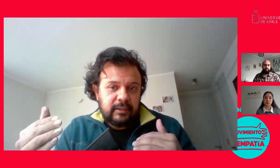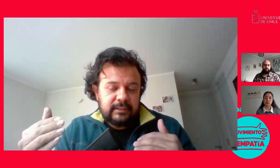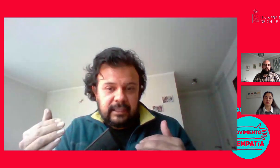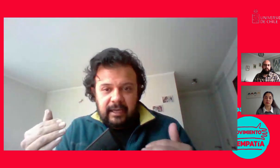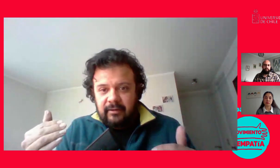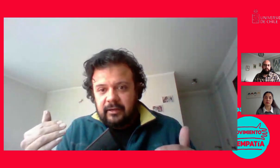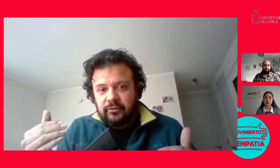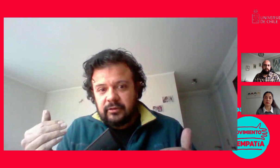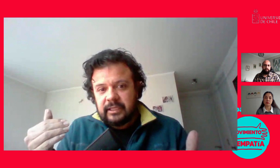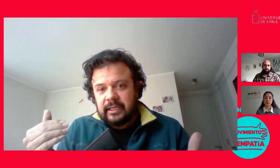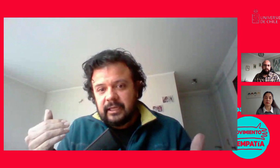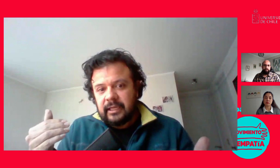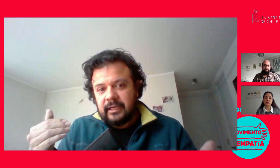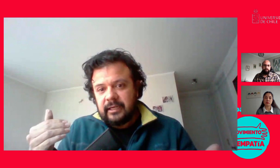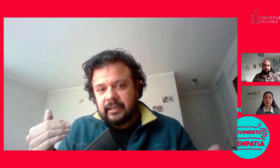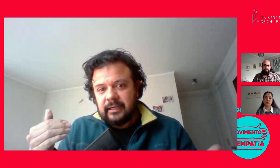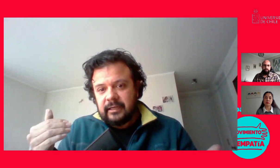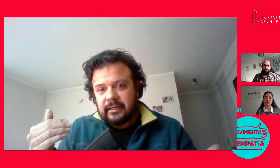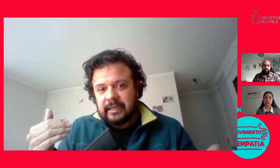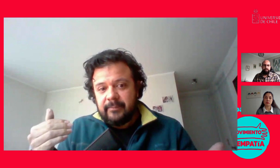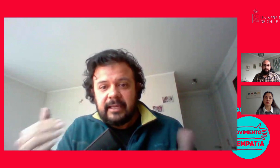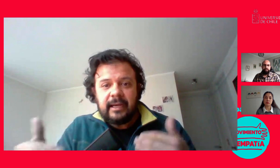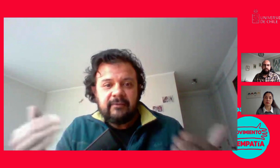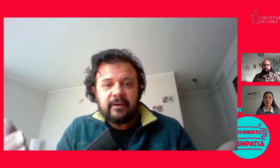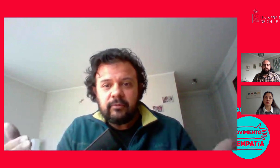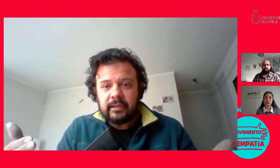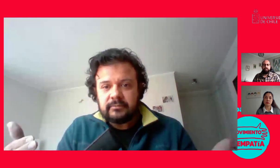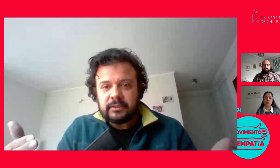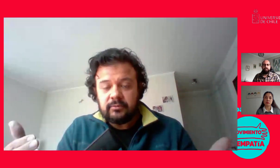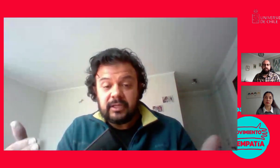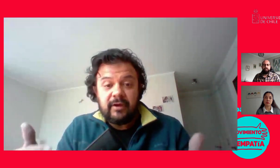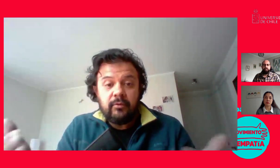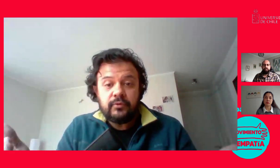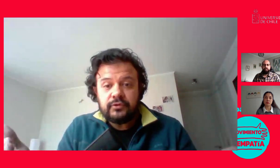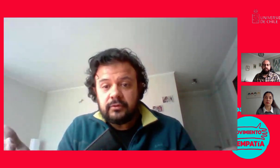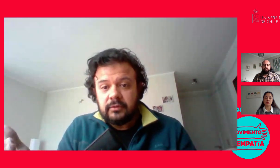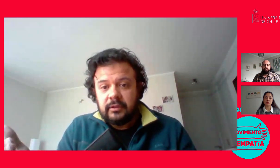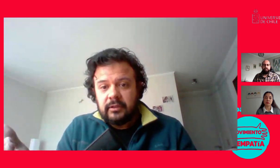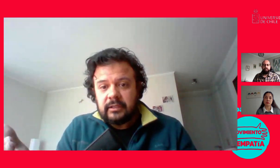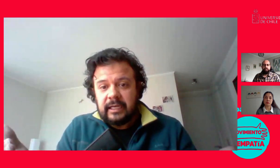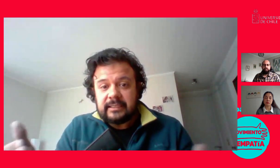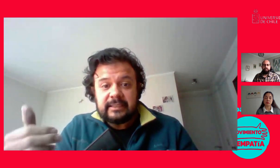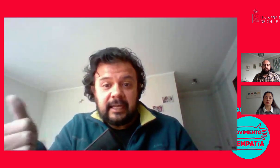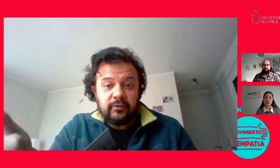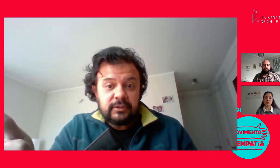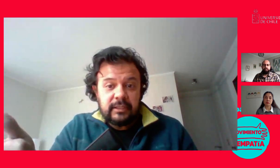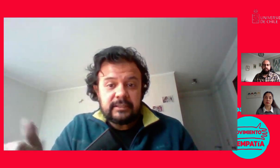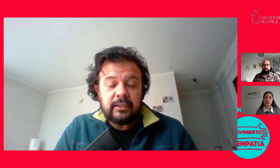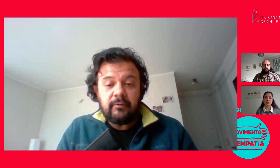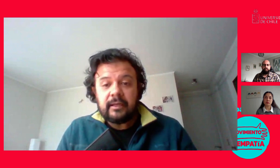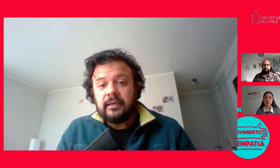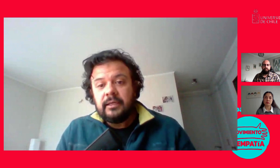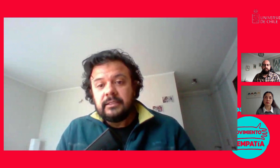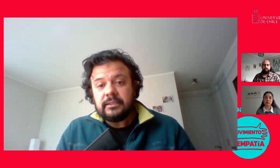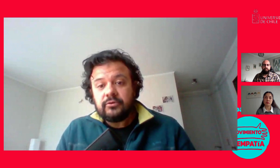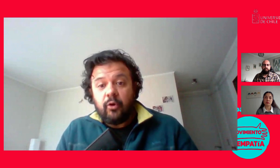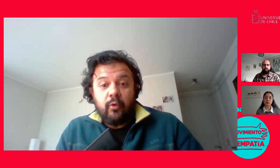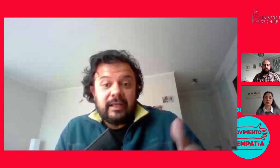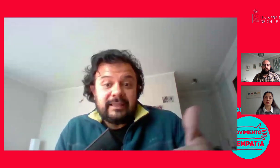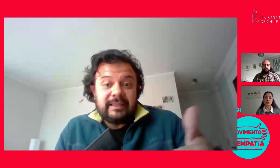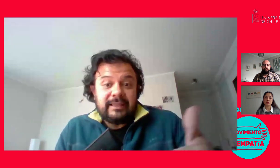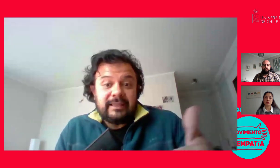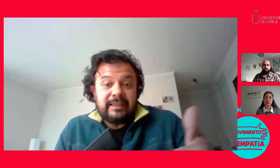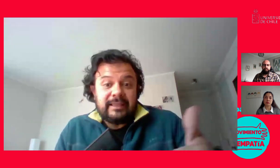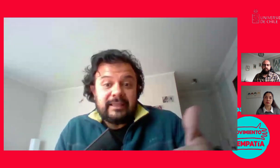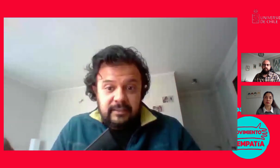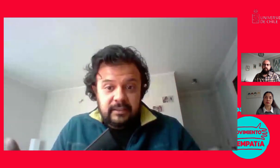Soto pudiese hablarnos de la mezcla de las vacunas, ¿cierto? Pues ha hablado mucho de la tercera dosis de Sinovac, ¿cierto?, o